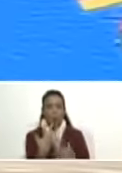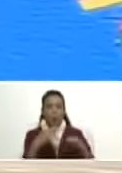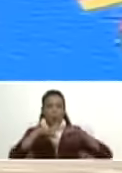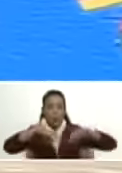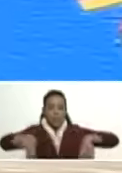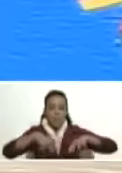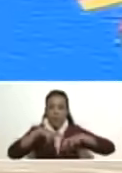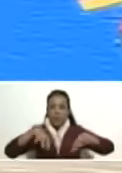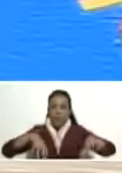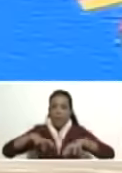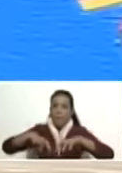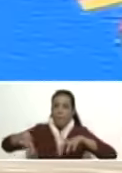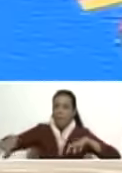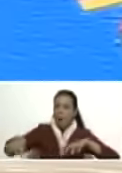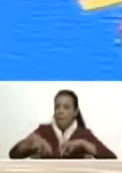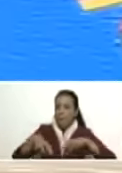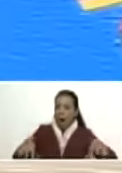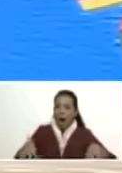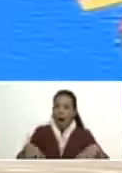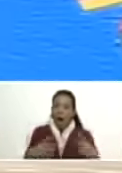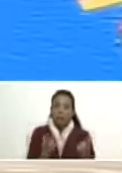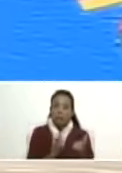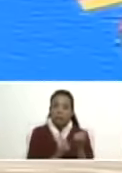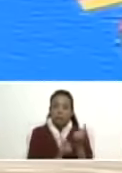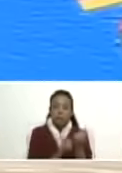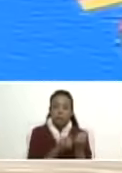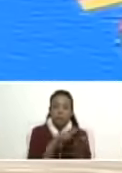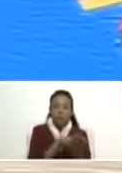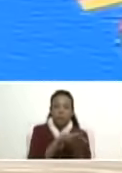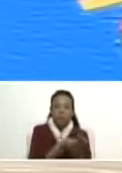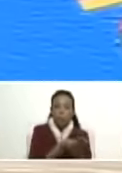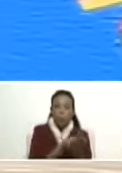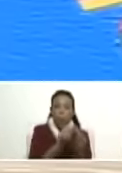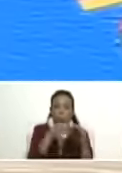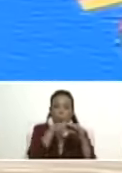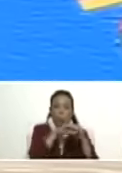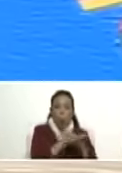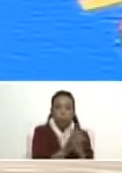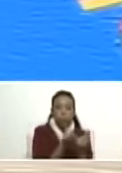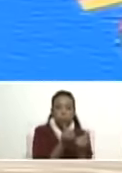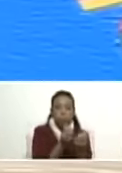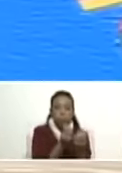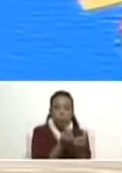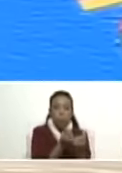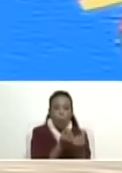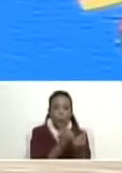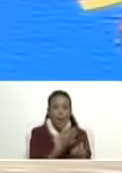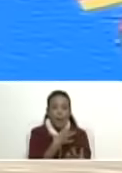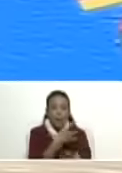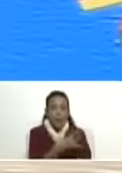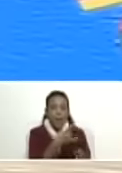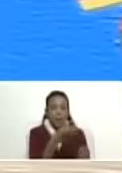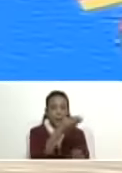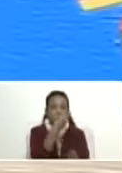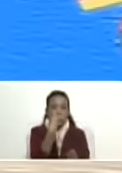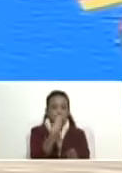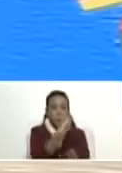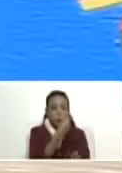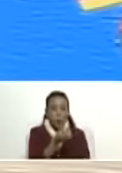división. Mucho billete está metiendo la ExxonMobil para ver si crea